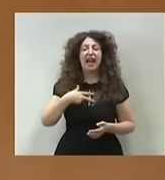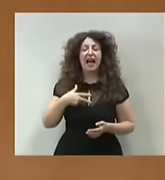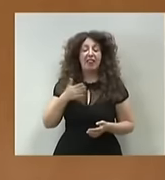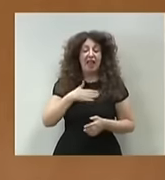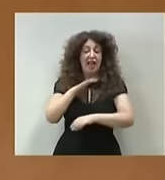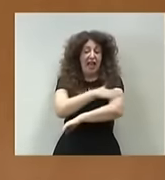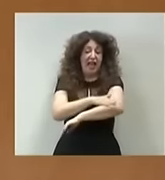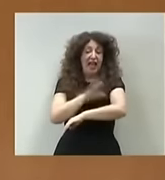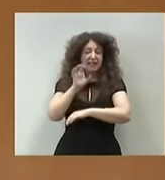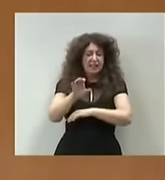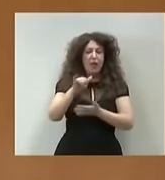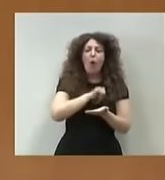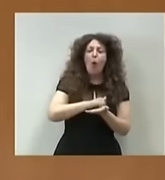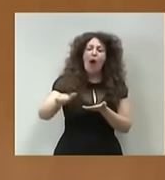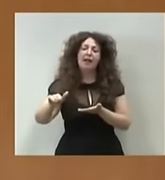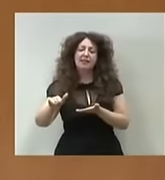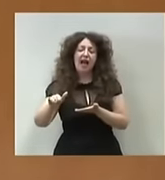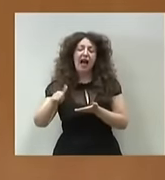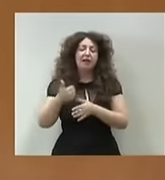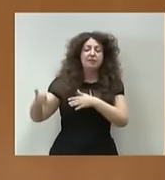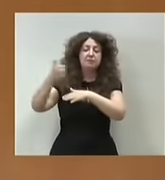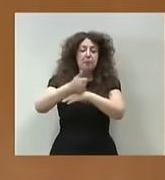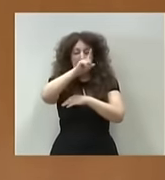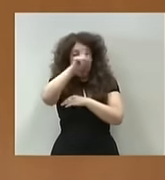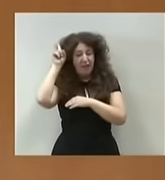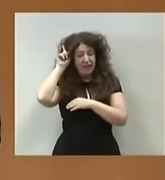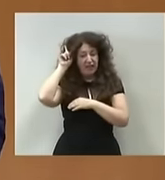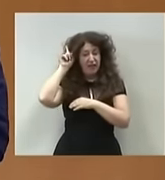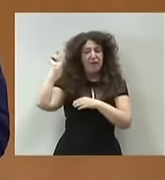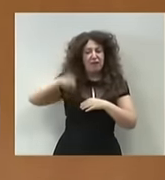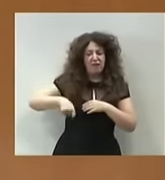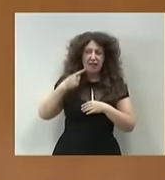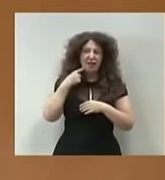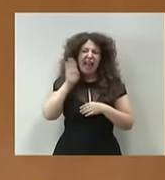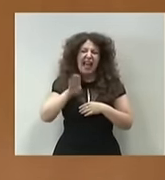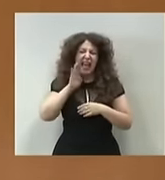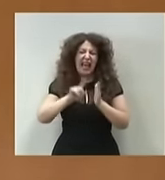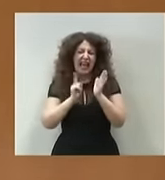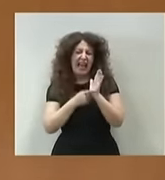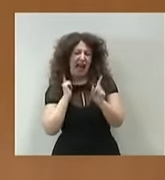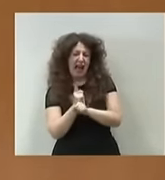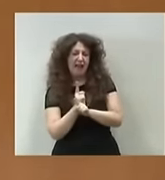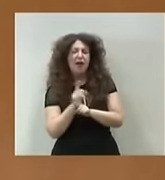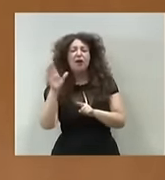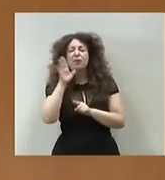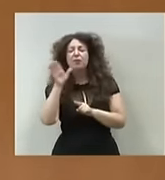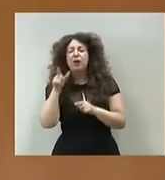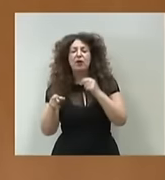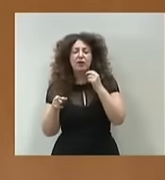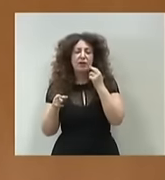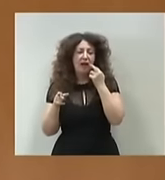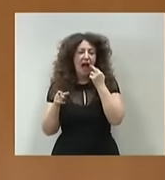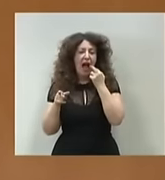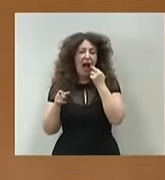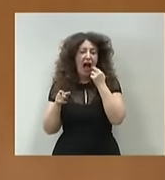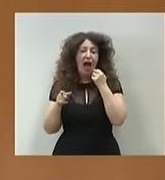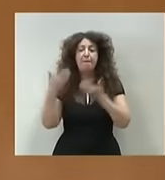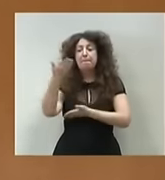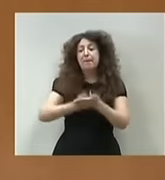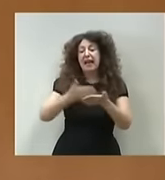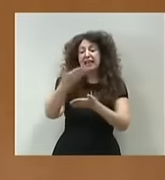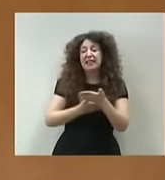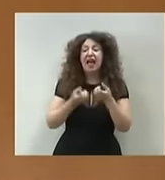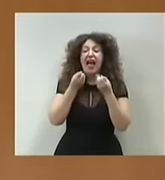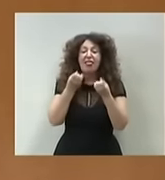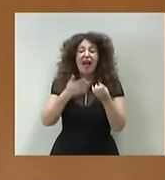mandó un WhatsApp a la fiscal superior de Madrid diciéndole que cometieron una ilegalidad, que es que publicara concretamente una nota de prensa con datos